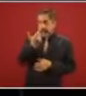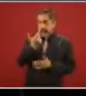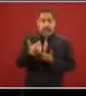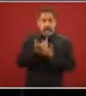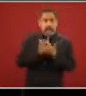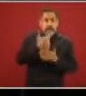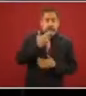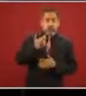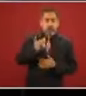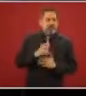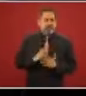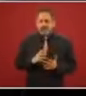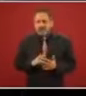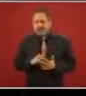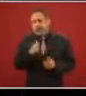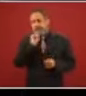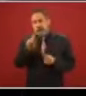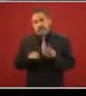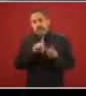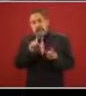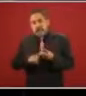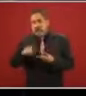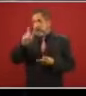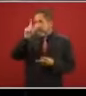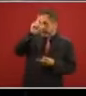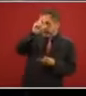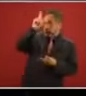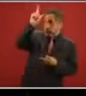sino también en lo espiritual.